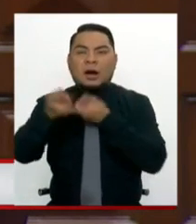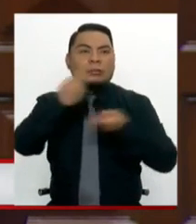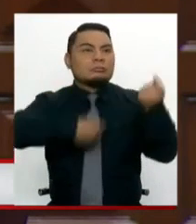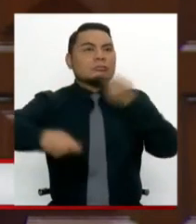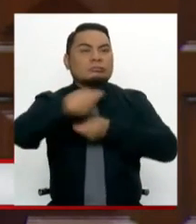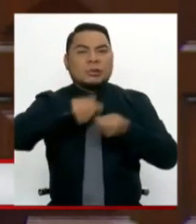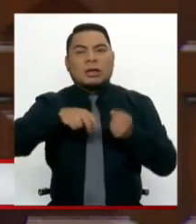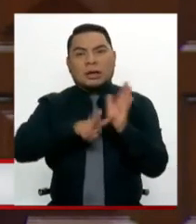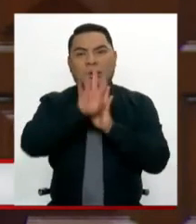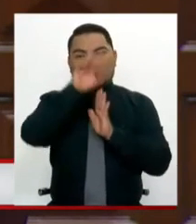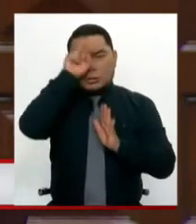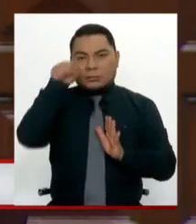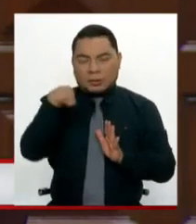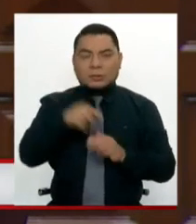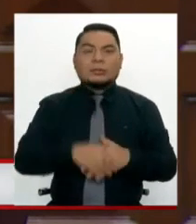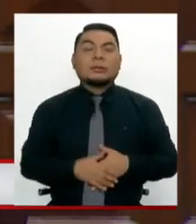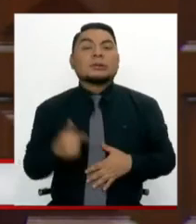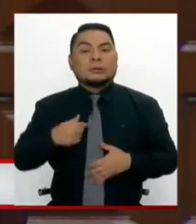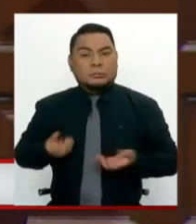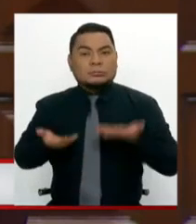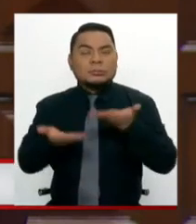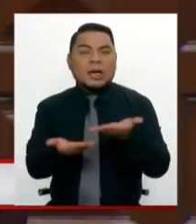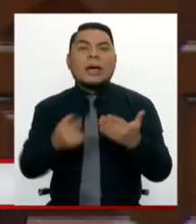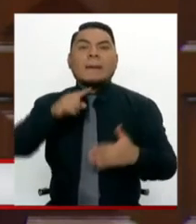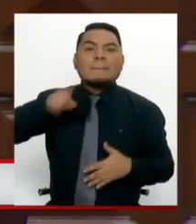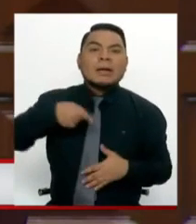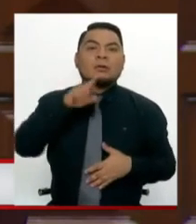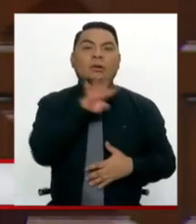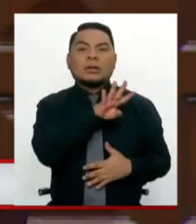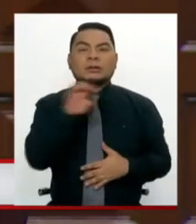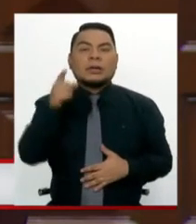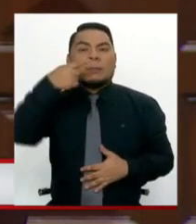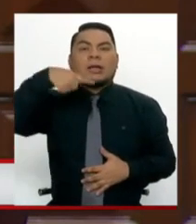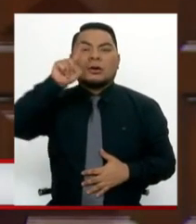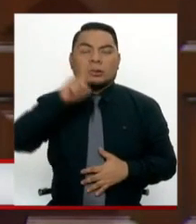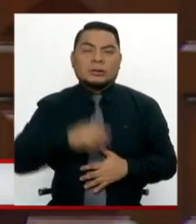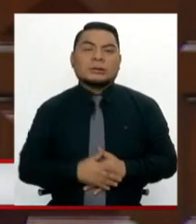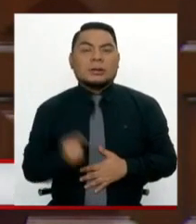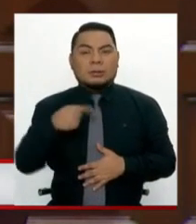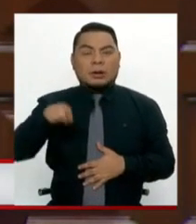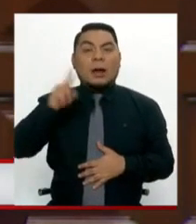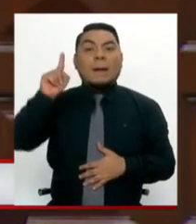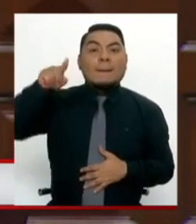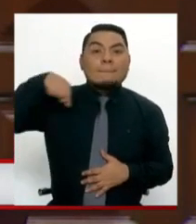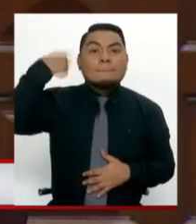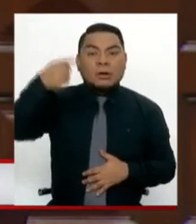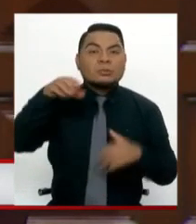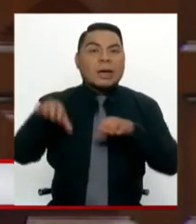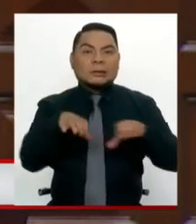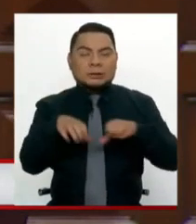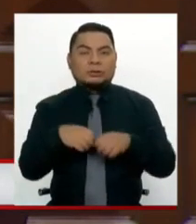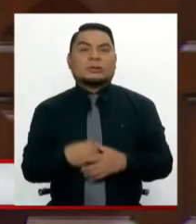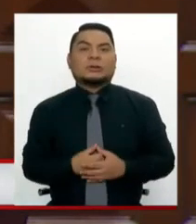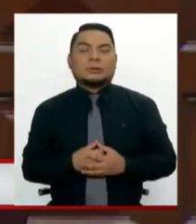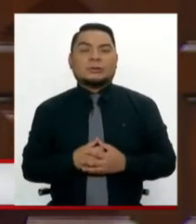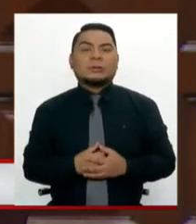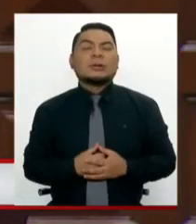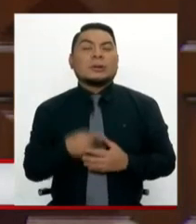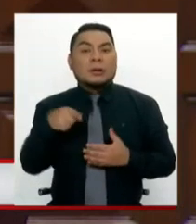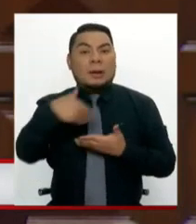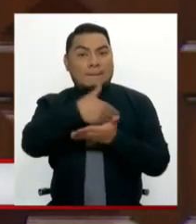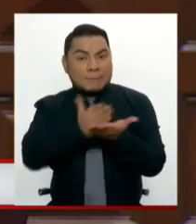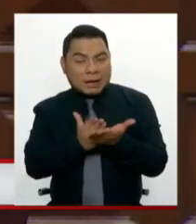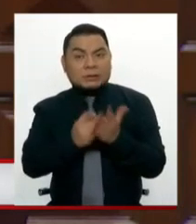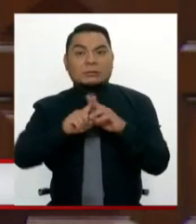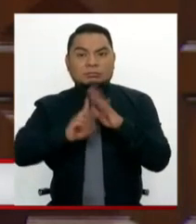país. Disponemos de 1.400 millones para las próximas acciones. Como parte